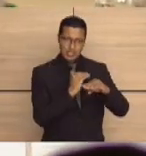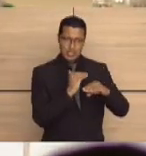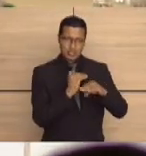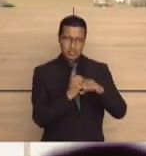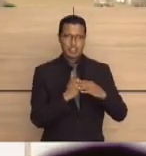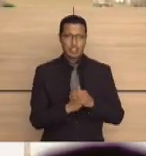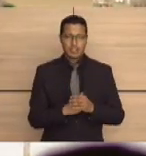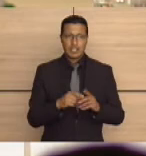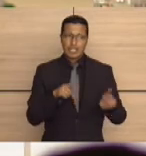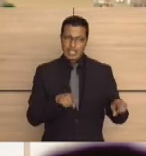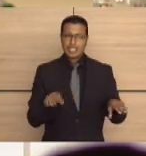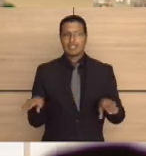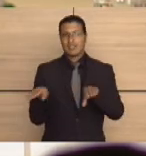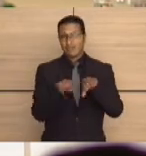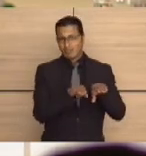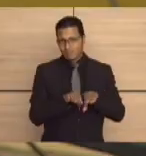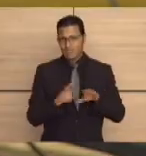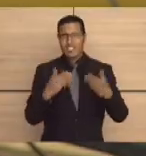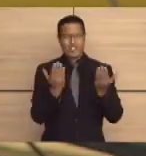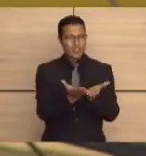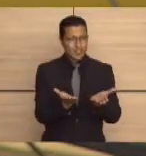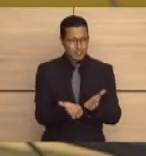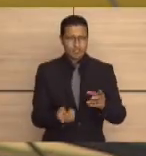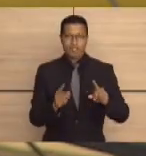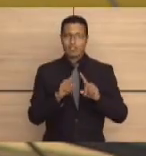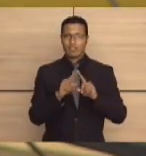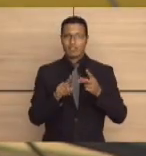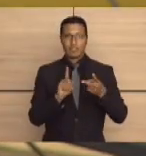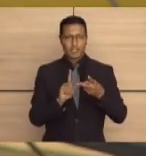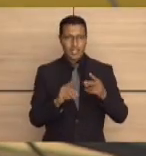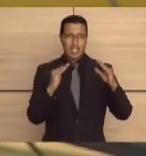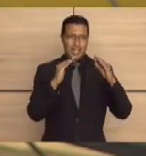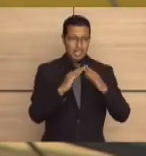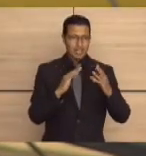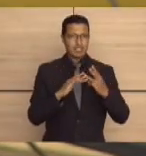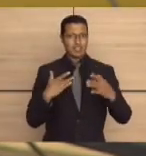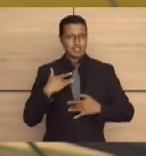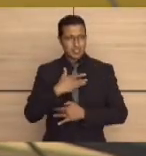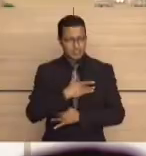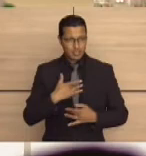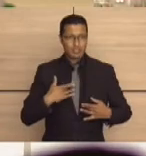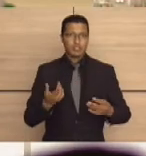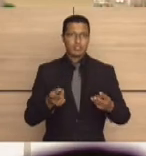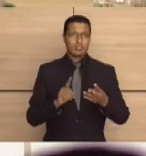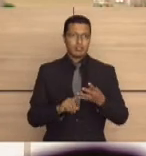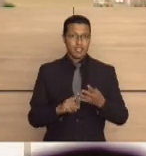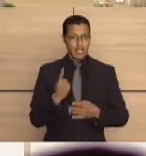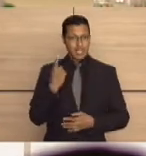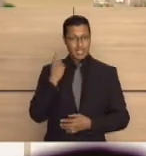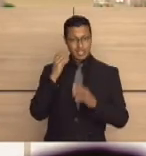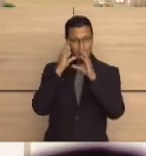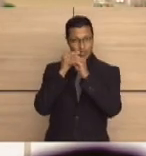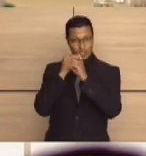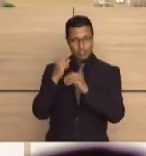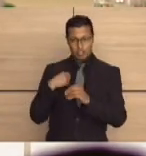existen sea equitativa, en educación, en vivienda, en salud. Anoche estaba